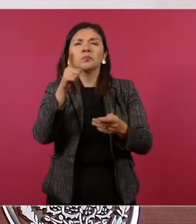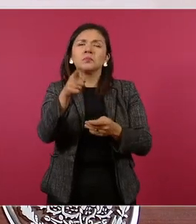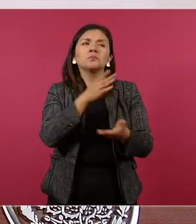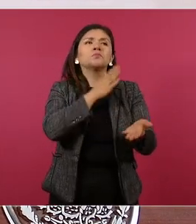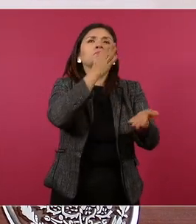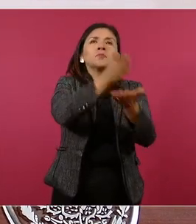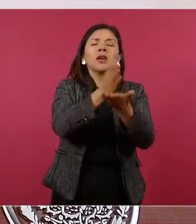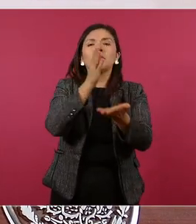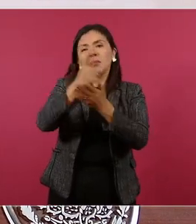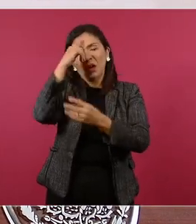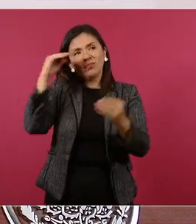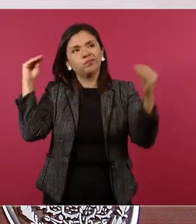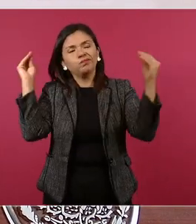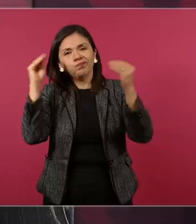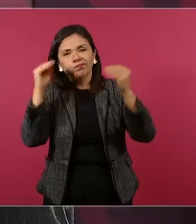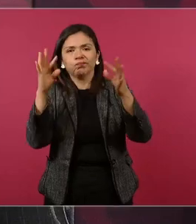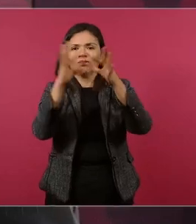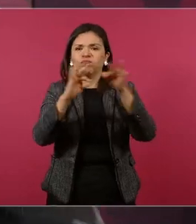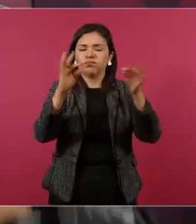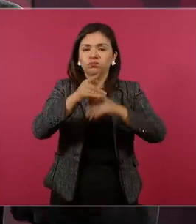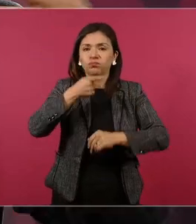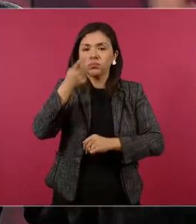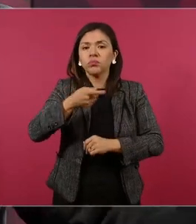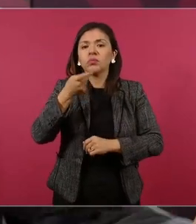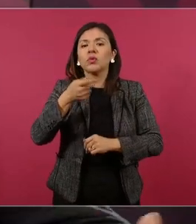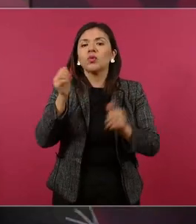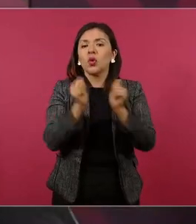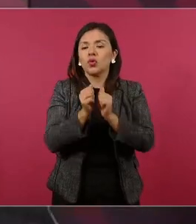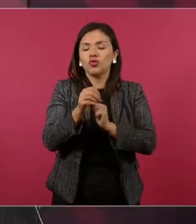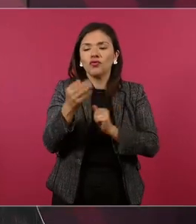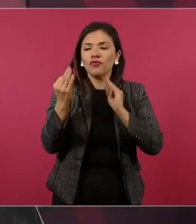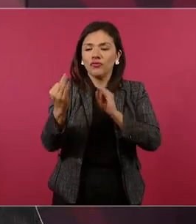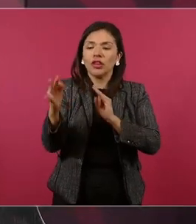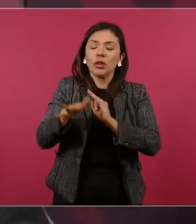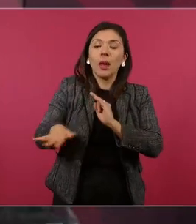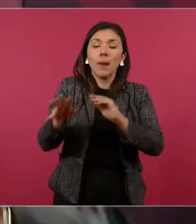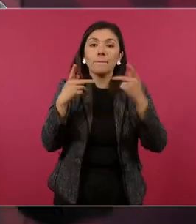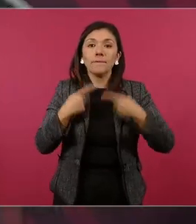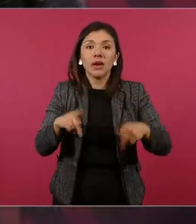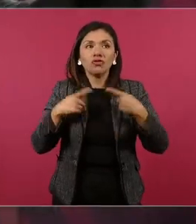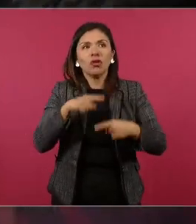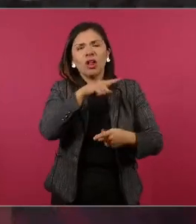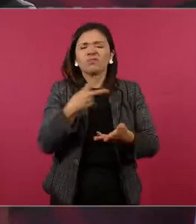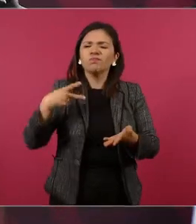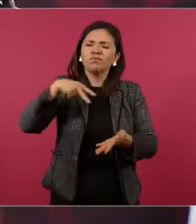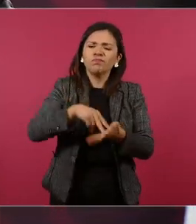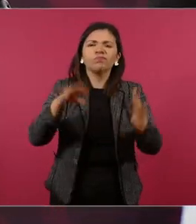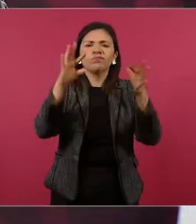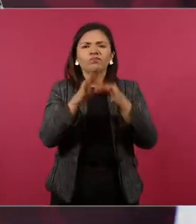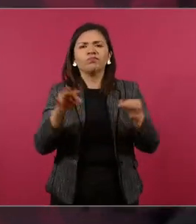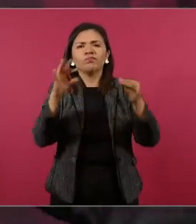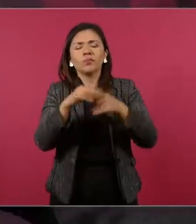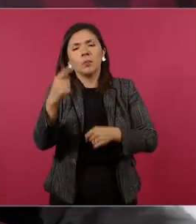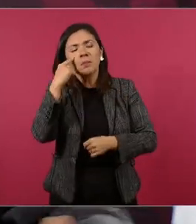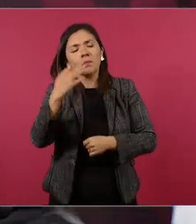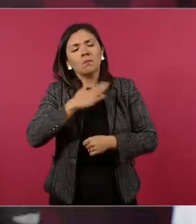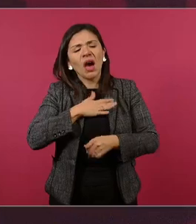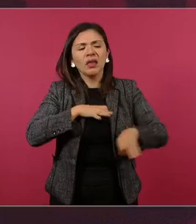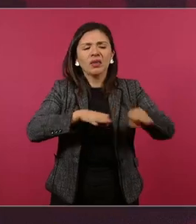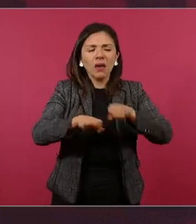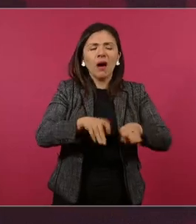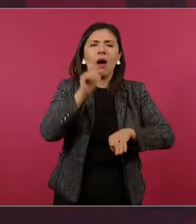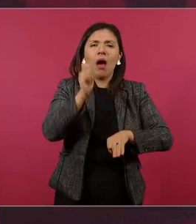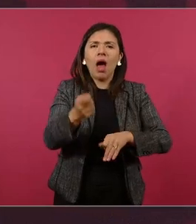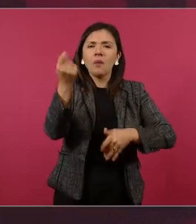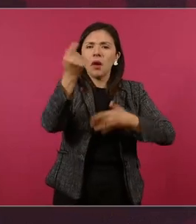a comparecer a los ciudadanos de su Distrito